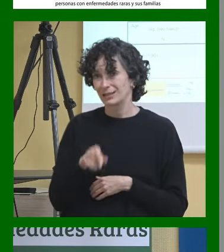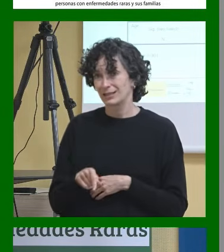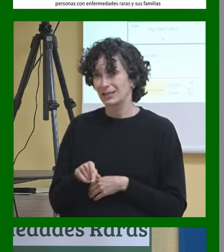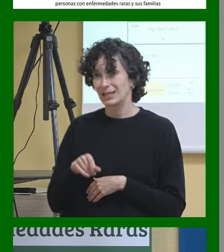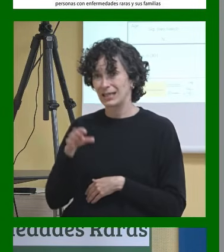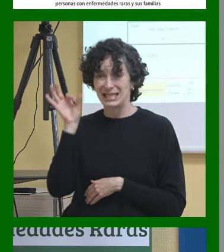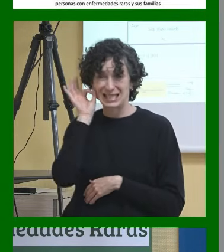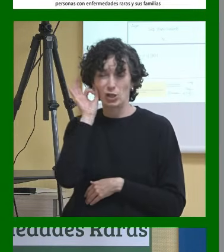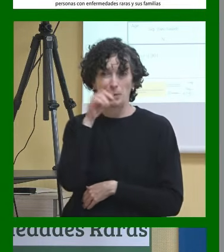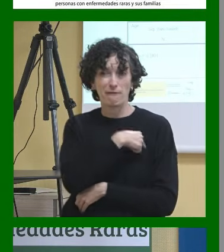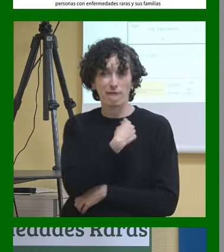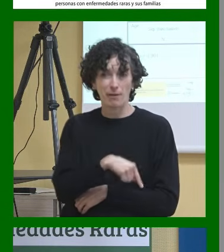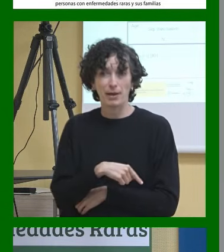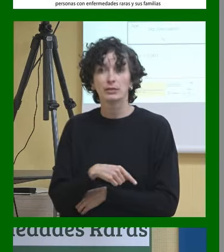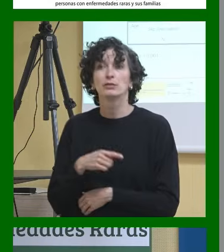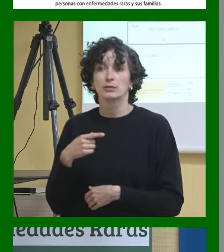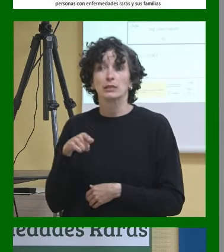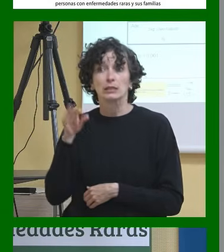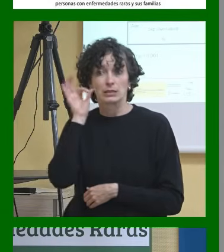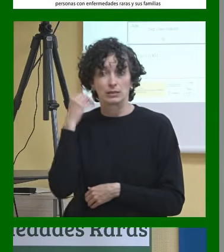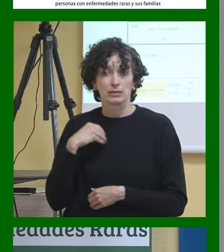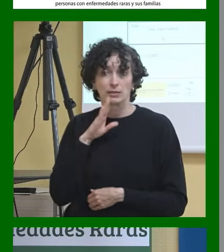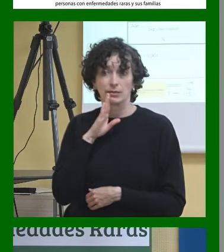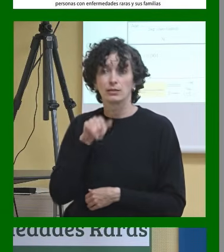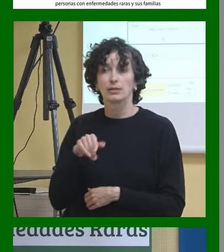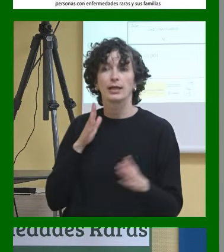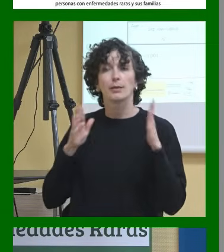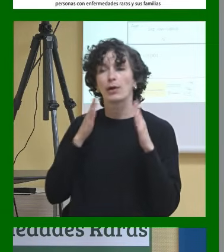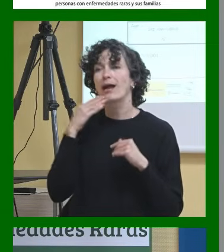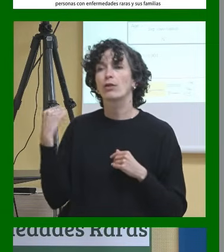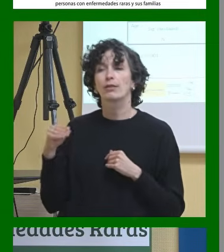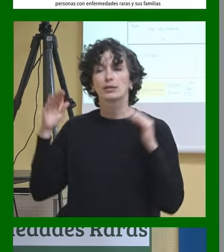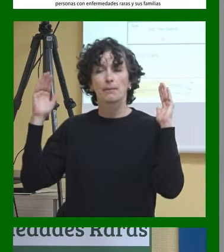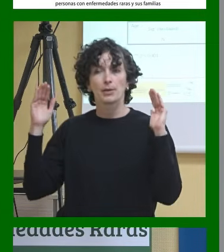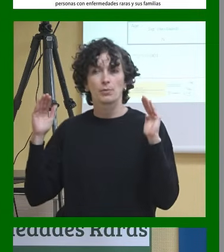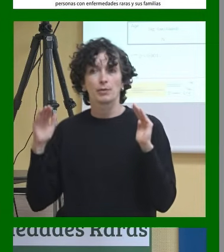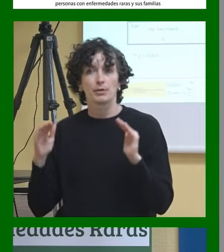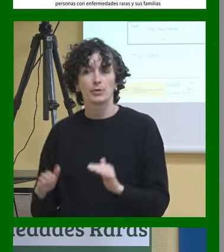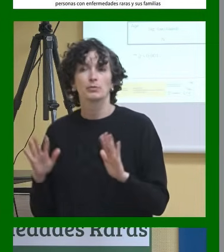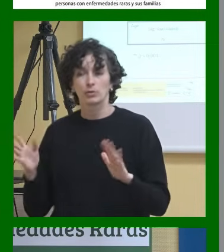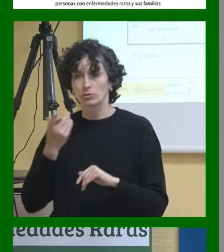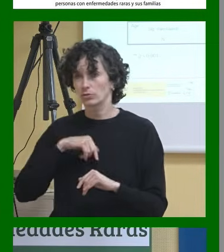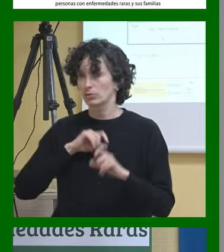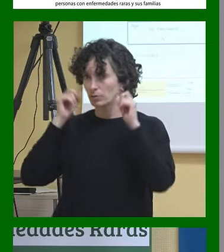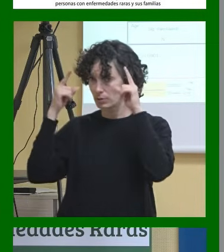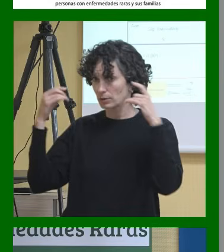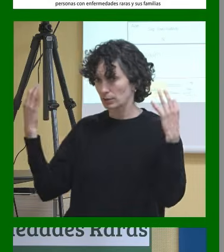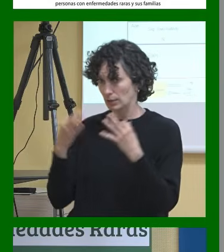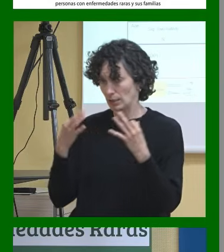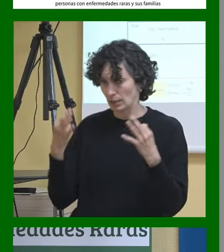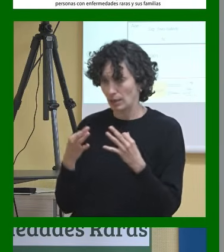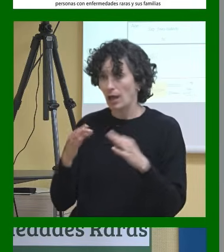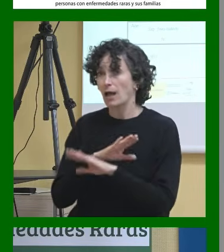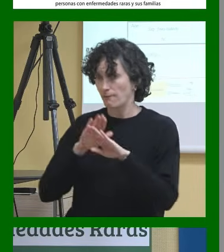Fabry se supone que es un síndrome que en la adolescencia va remitiendo, pero nosotros vimos que al contrario de lo que